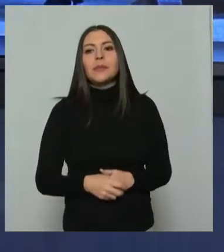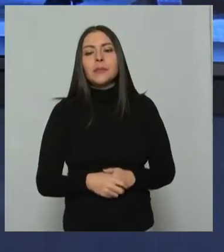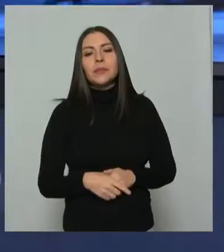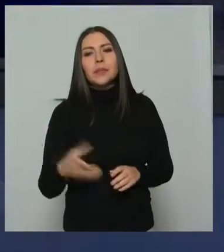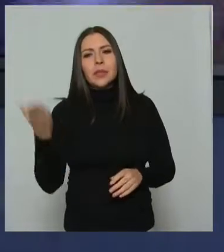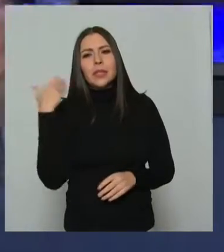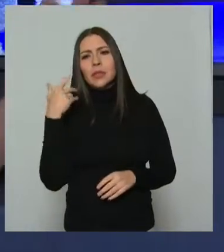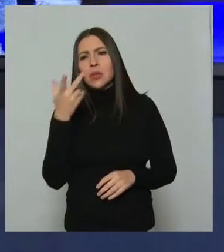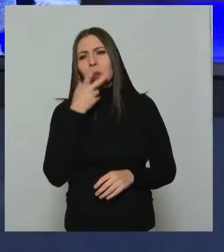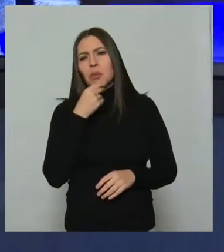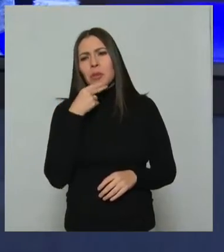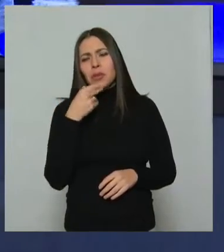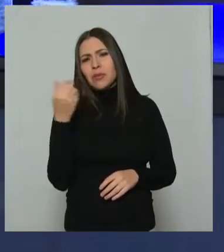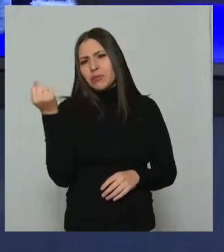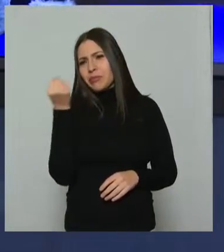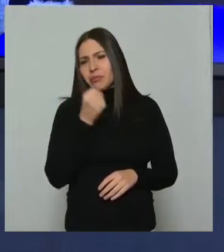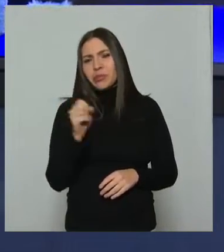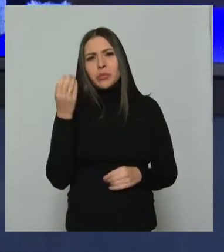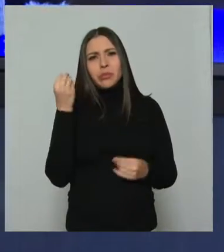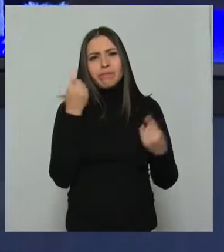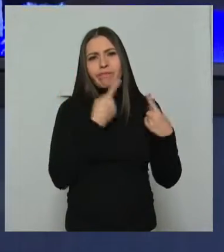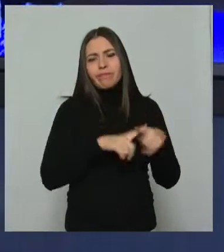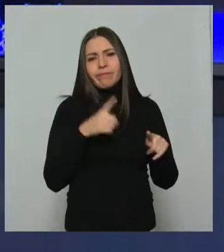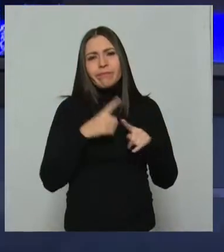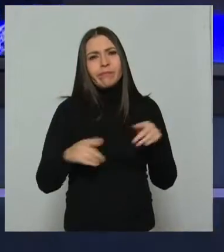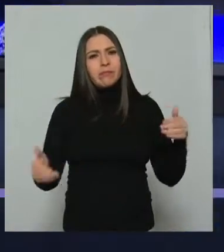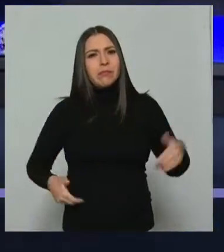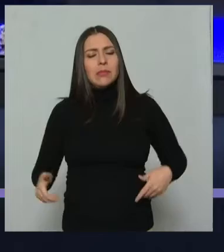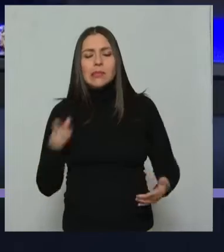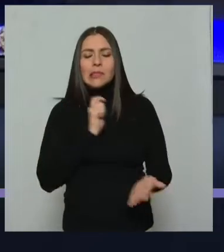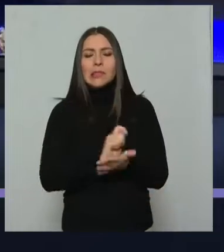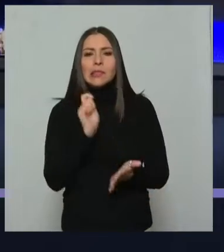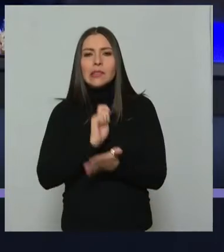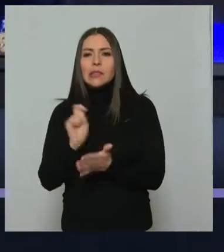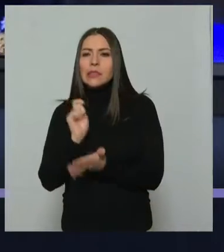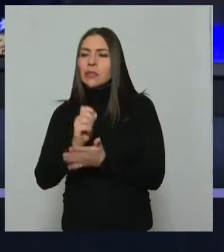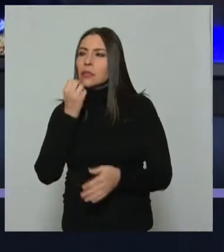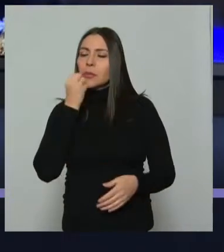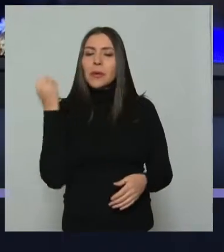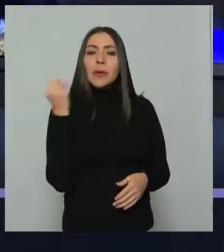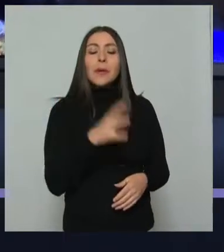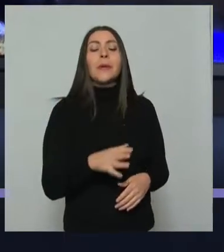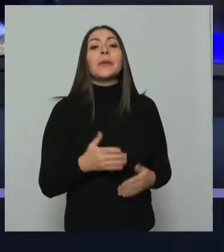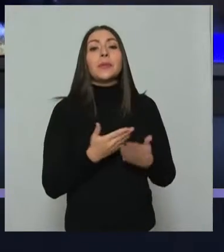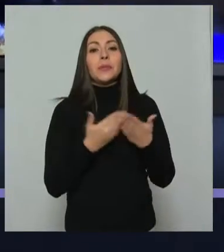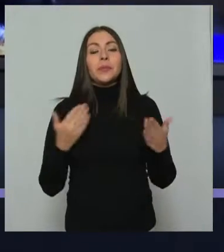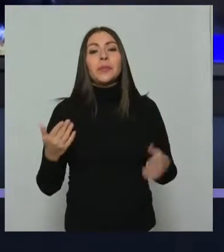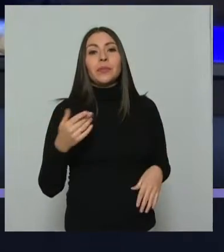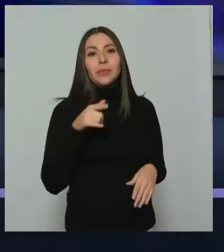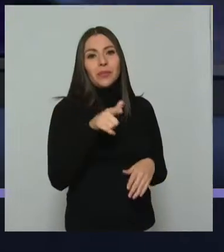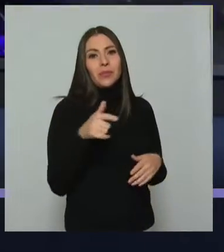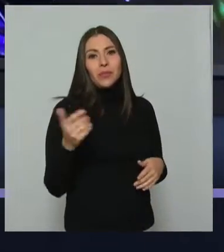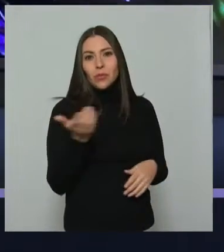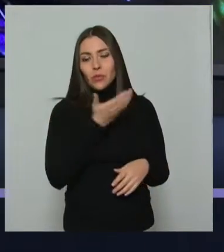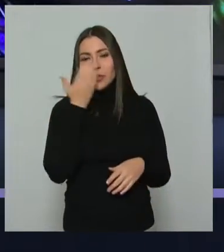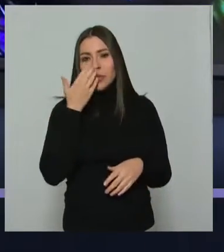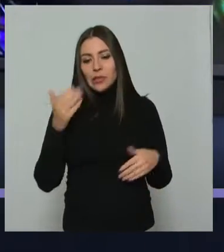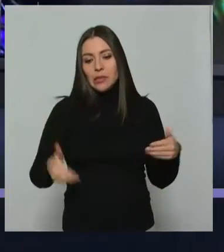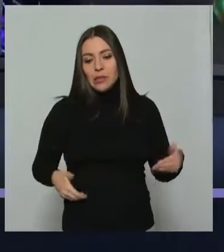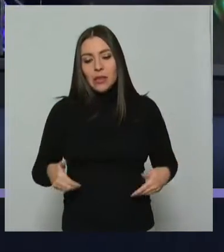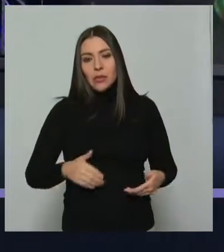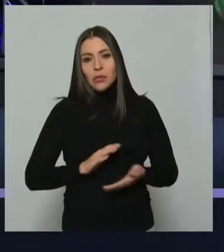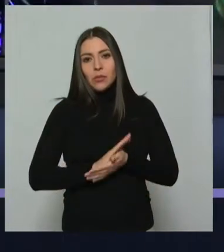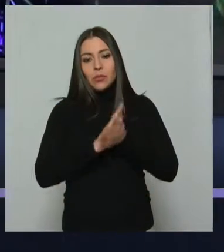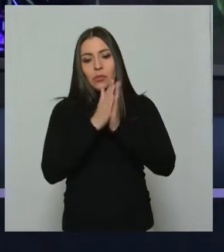escribía cientos de obras y todas maravillosas, Lope de Vega. Bueno, en esta tradición de evolucionar el teatro sigue Calderón